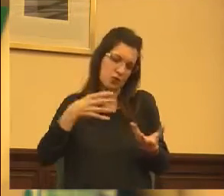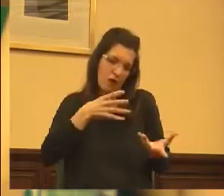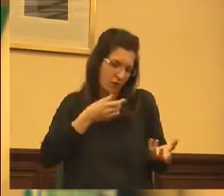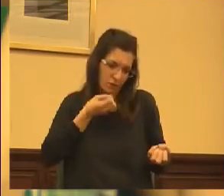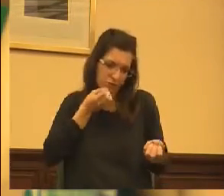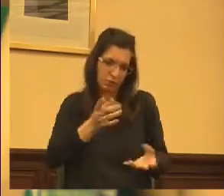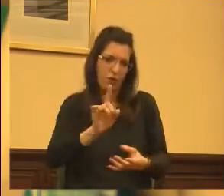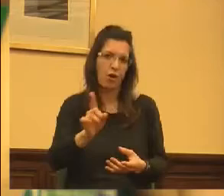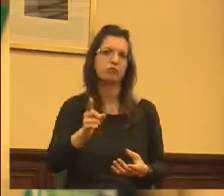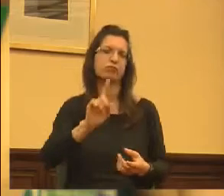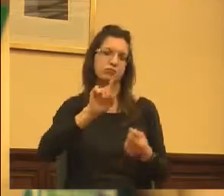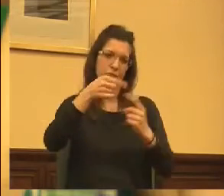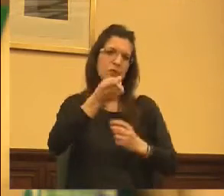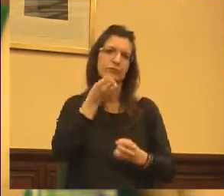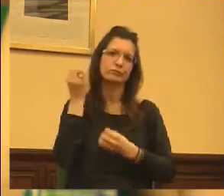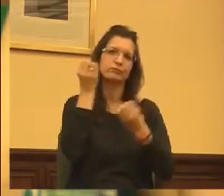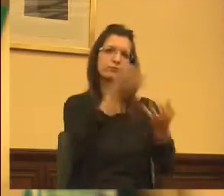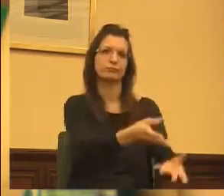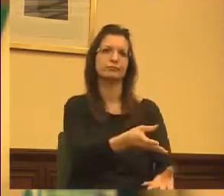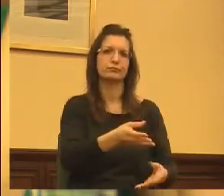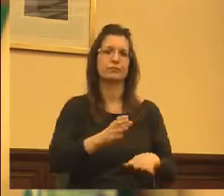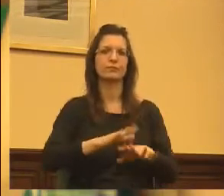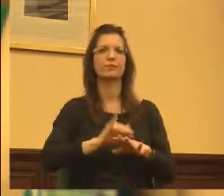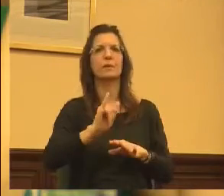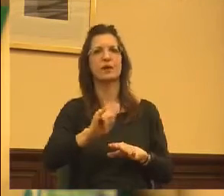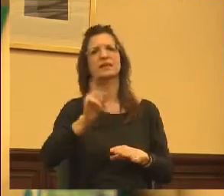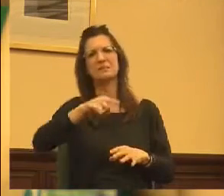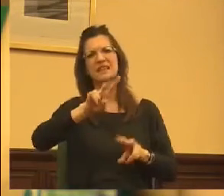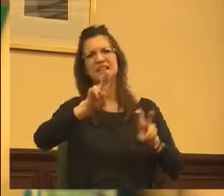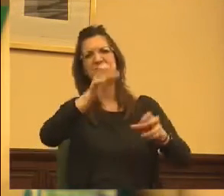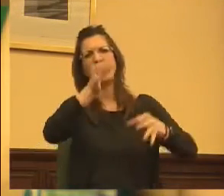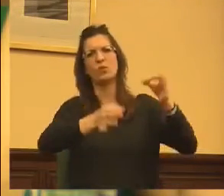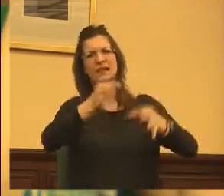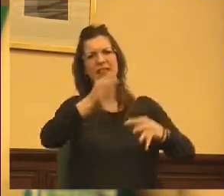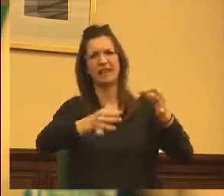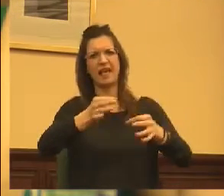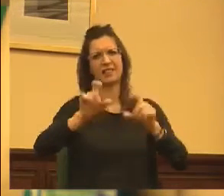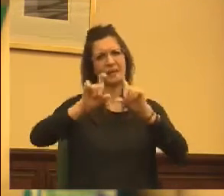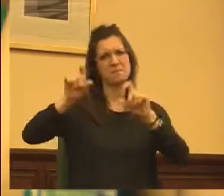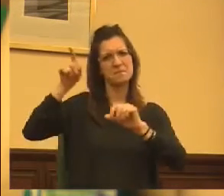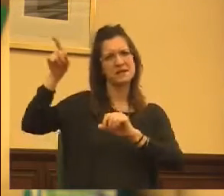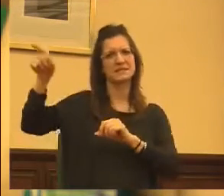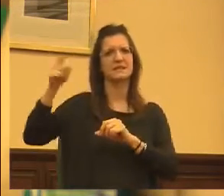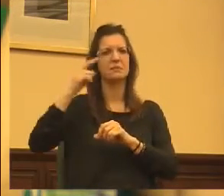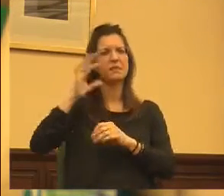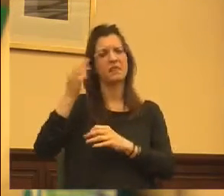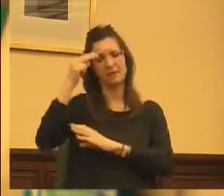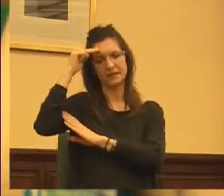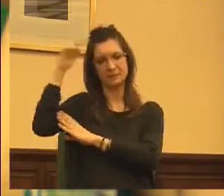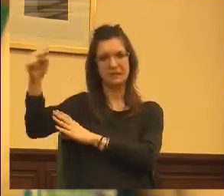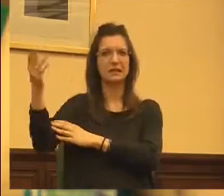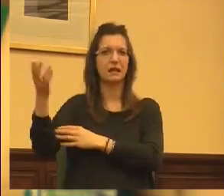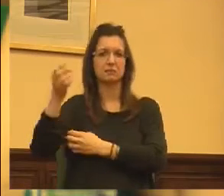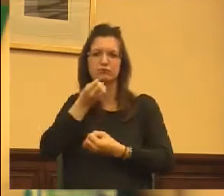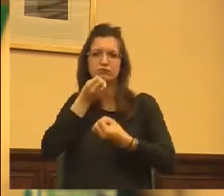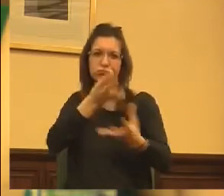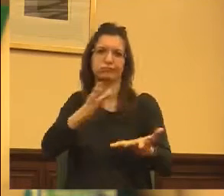si yo se los traslado, porque bueno, hay un posicionamiento judicial por parte de la empresa que yo creo que hay que